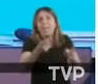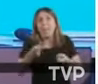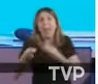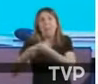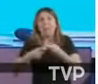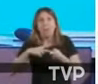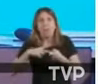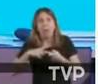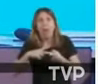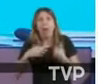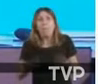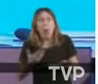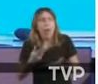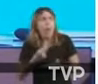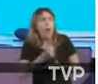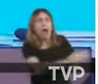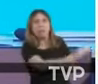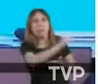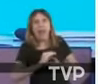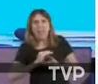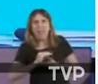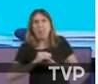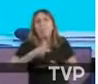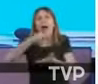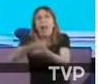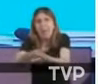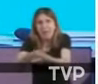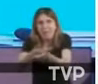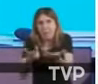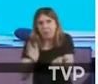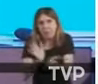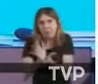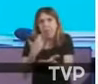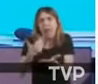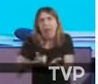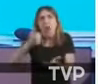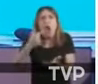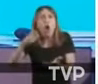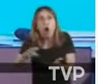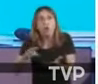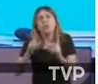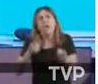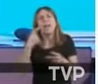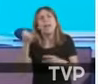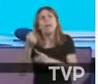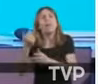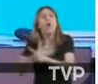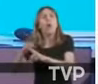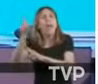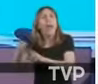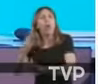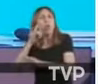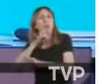también tenga mayor capacidad de financiamiento para tener una dinámica más virtuosa, lo que habla de la importancia, como decía el gobernador Gutiérrez,